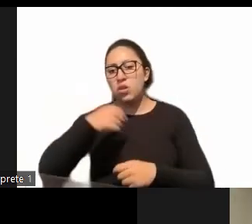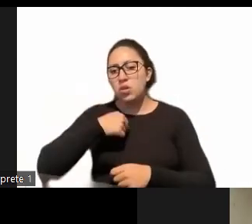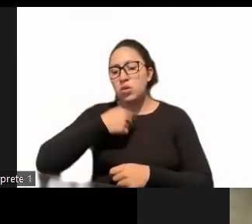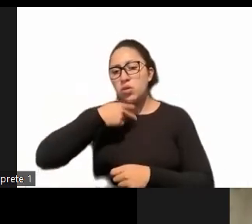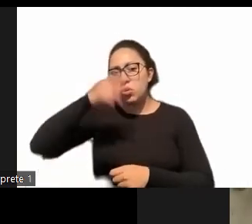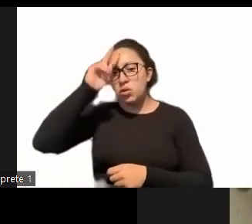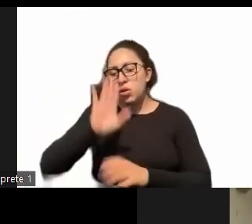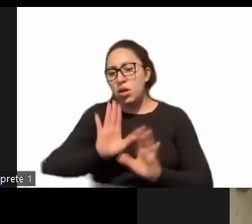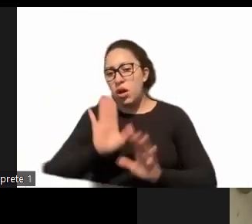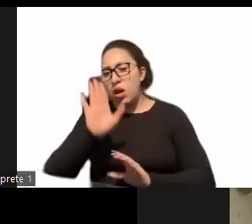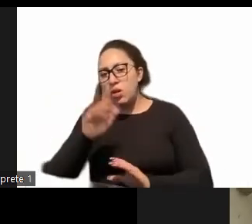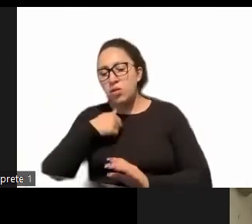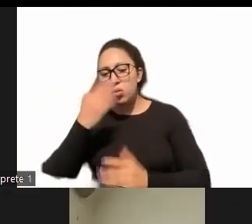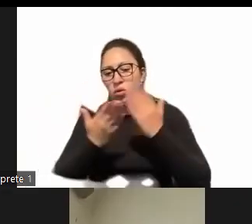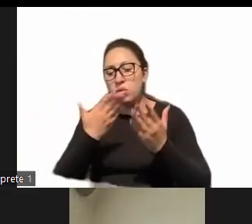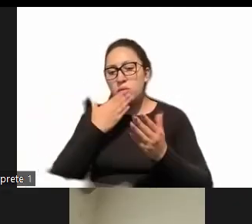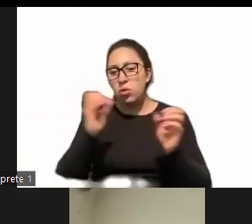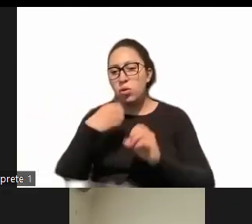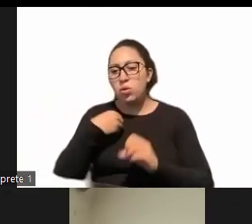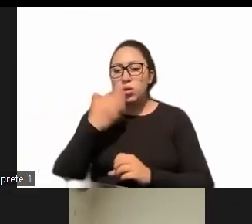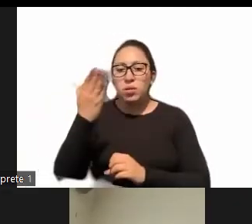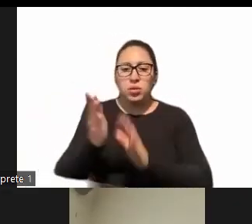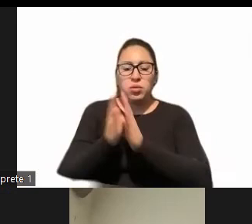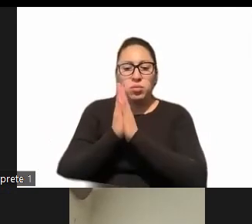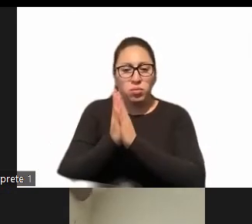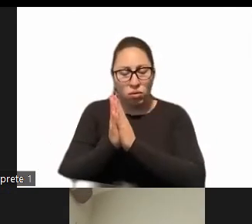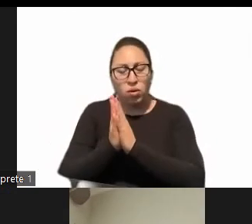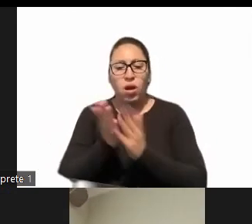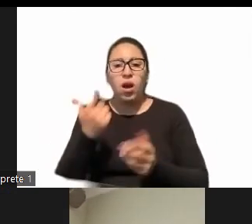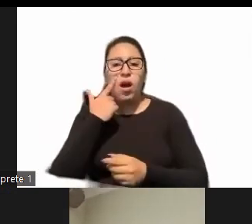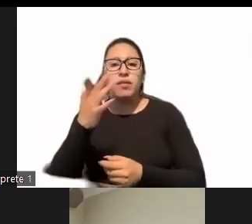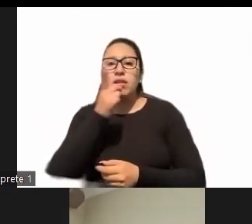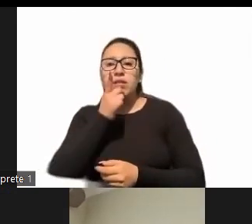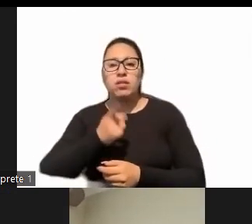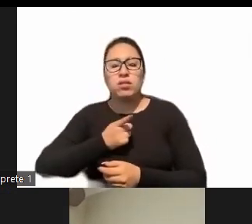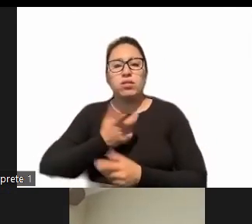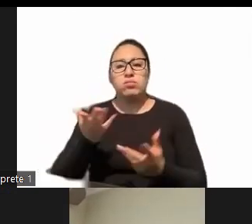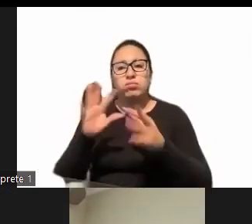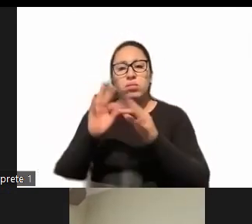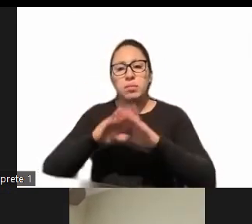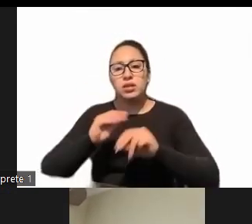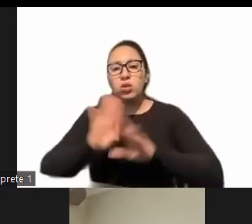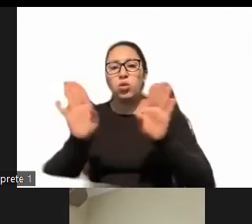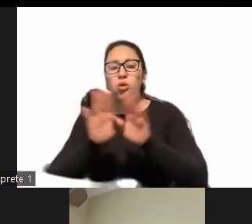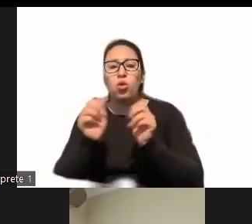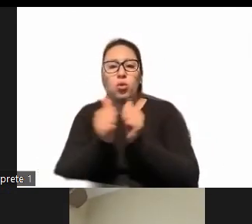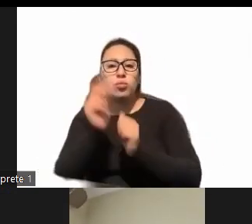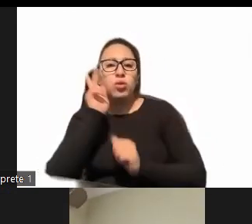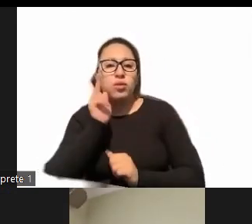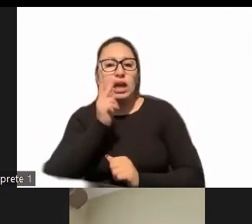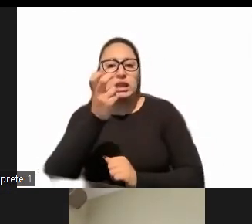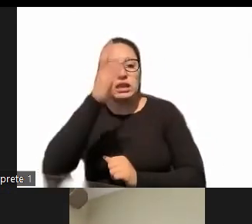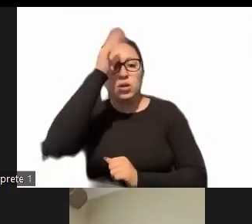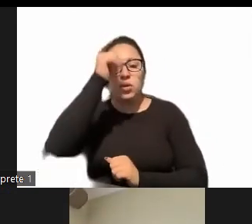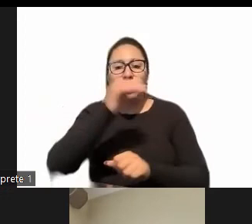le pido de verdad, de la manera más gentil, que me saque de la ignorancia y me pueda informar cuál es ese convenio